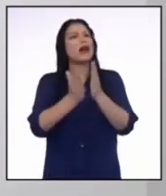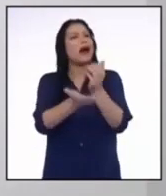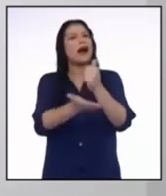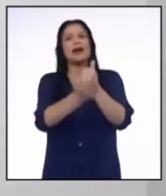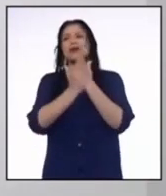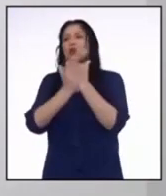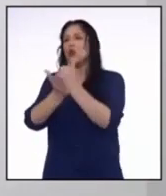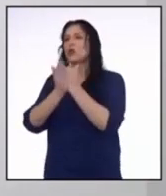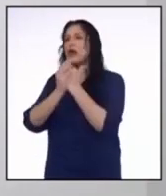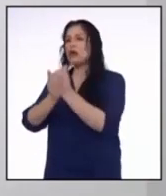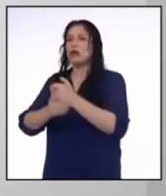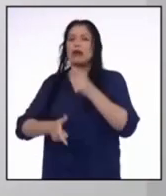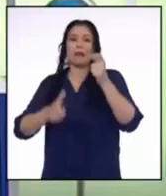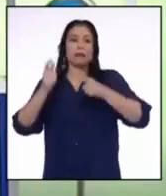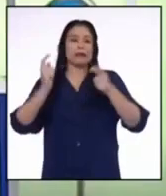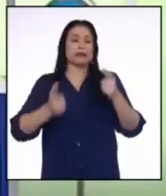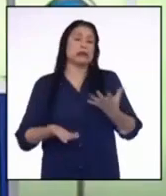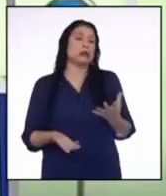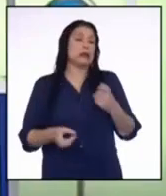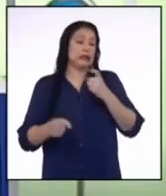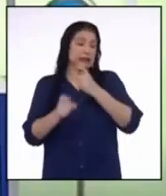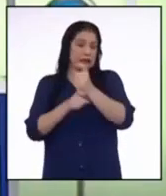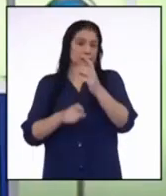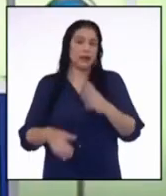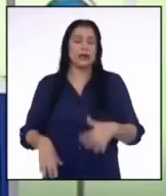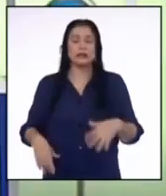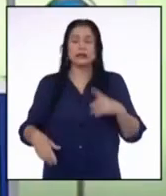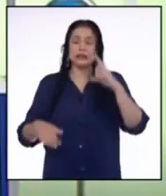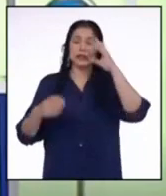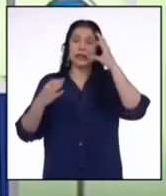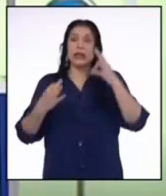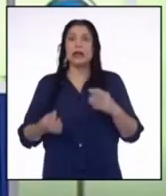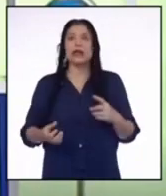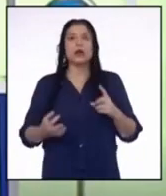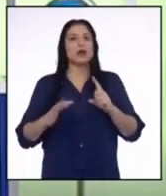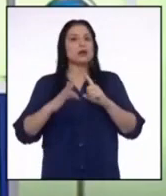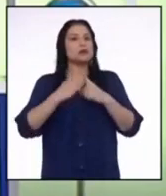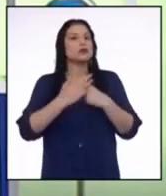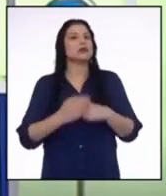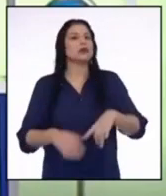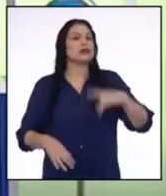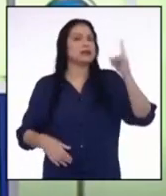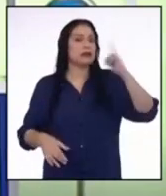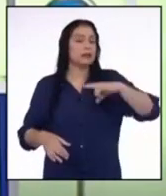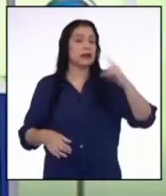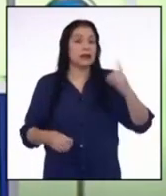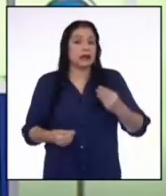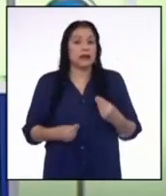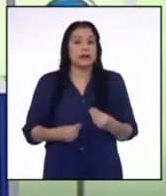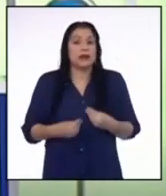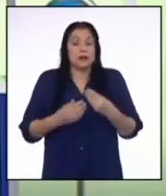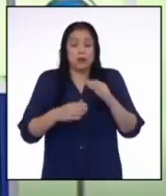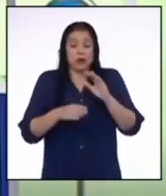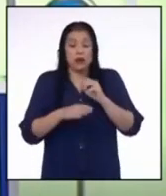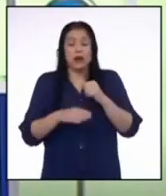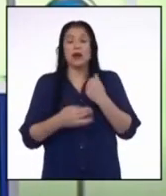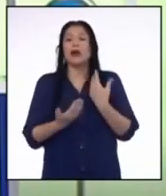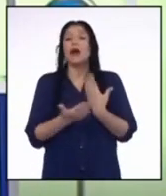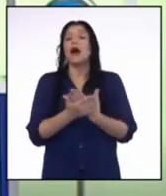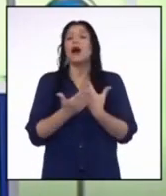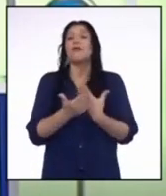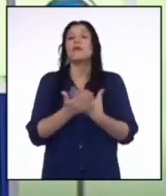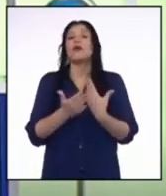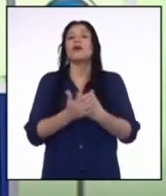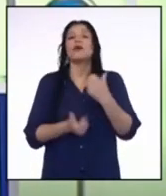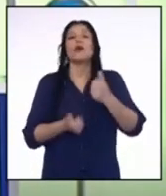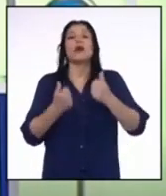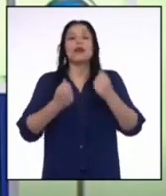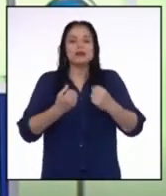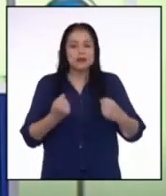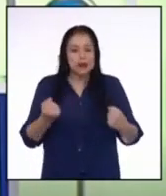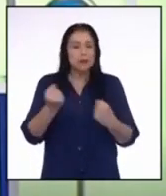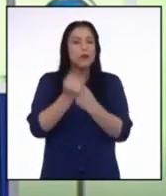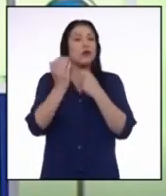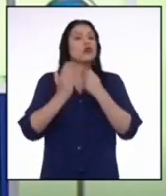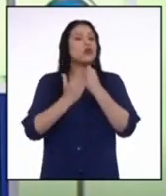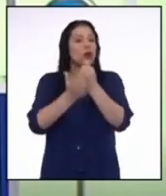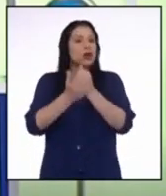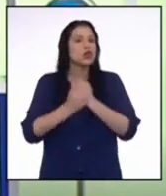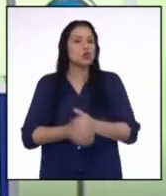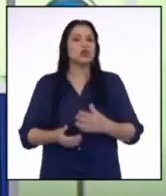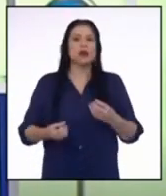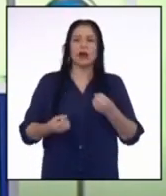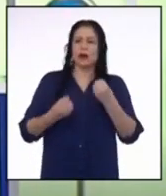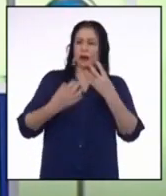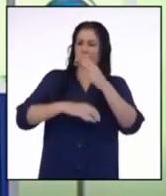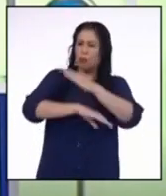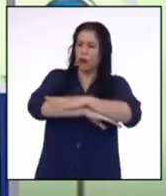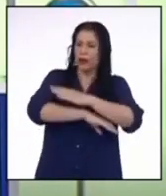auxilio de los afectados. Creo que las situaciones de emergencia como estas ponen a prueba nuestra fraternidad, empatía y bondad. Siempre habrá